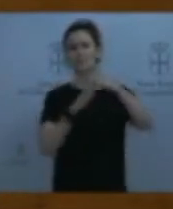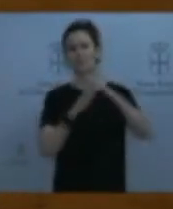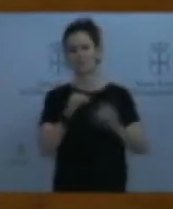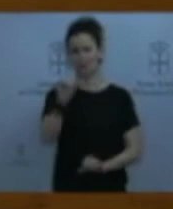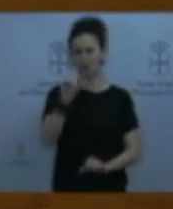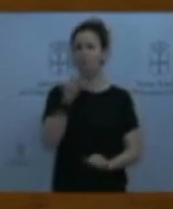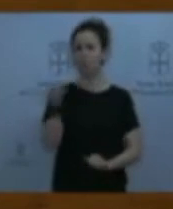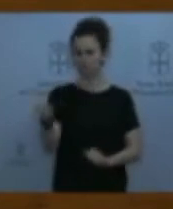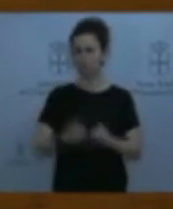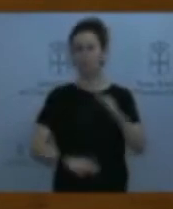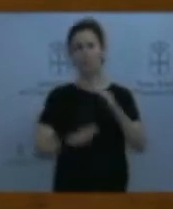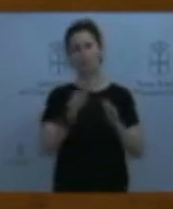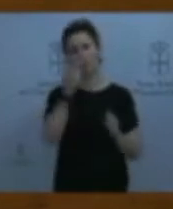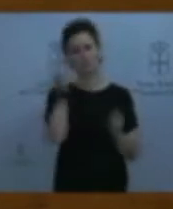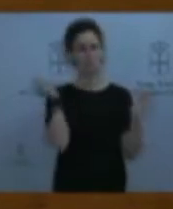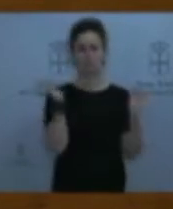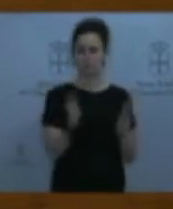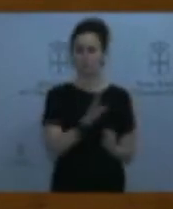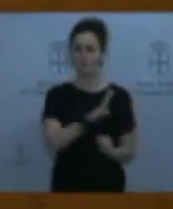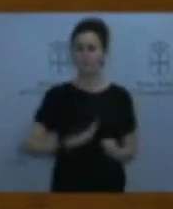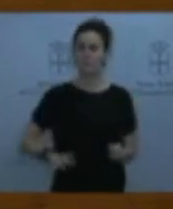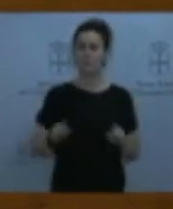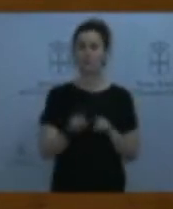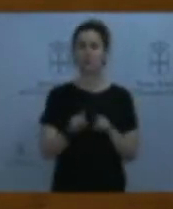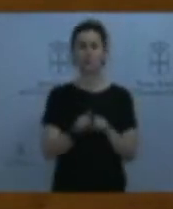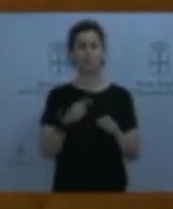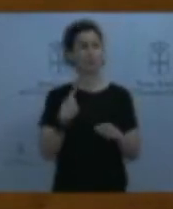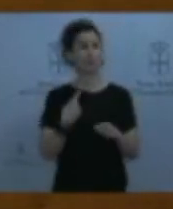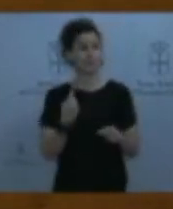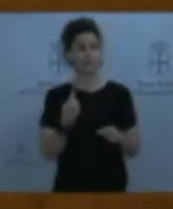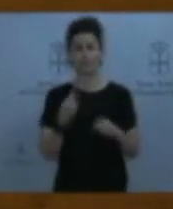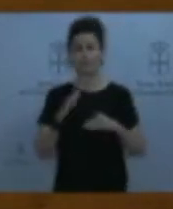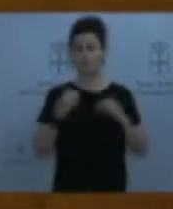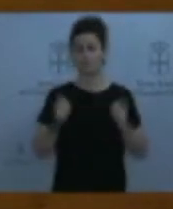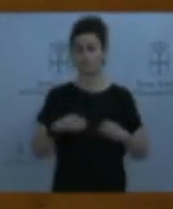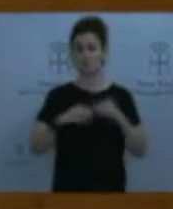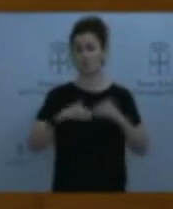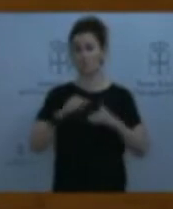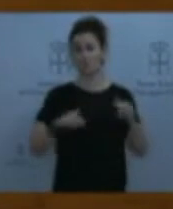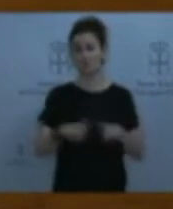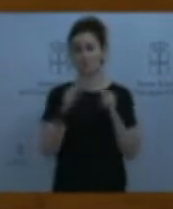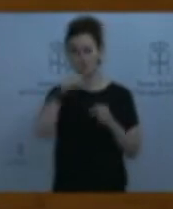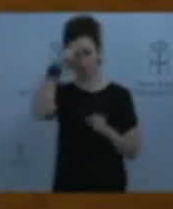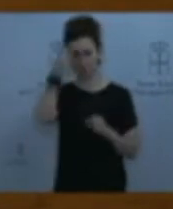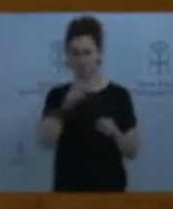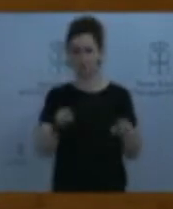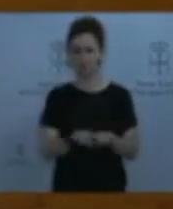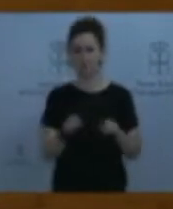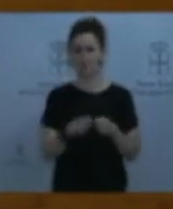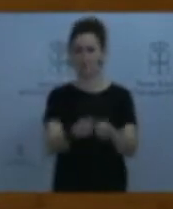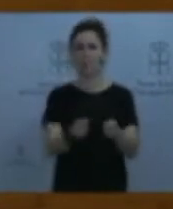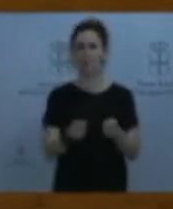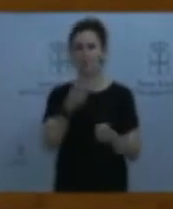bloqueando a Gijón, a los intereses de Gijón, mientras están desmantelando la obra social y cultural, y que se permita defender los intereses